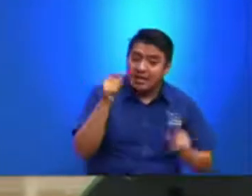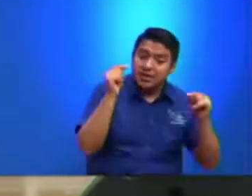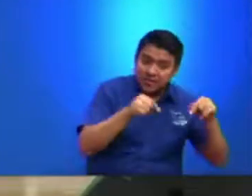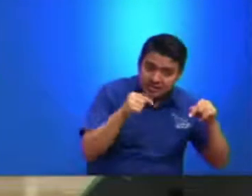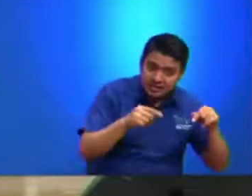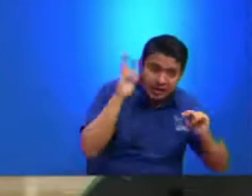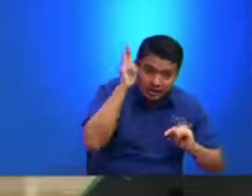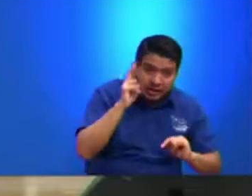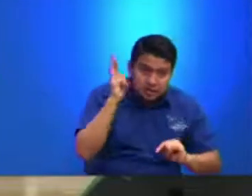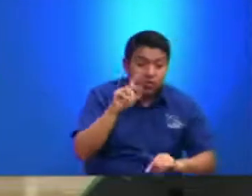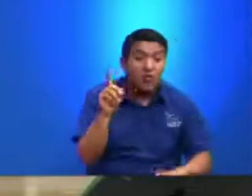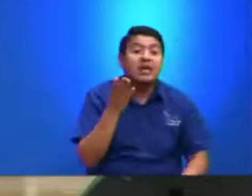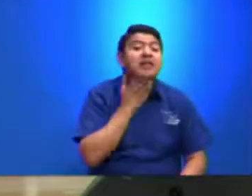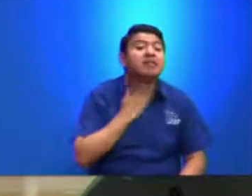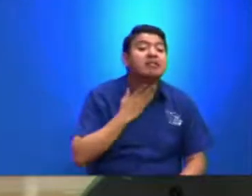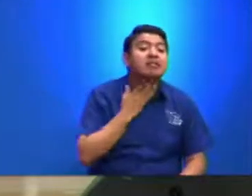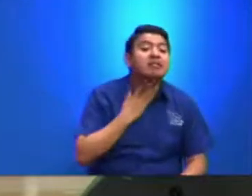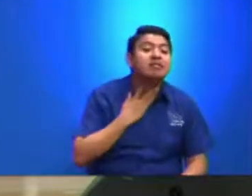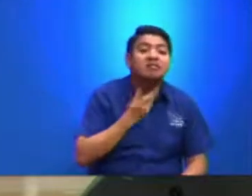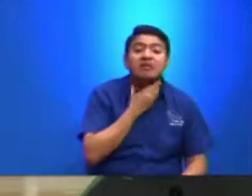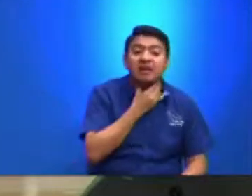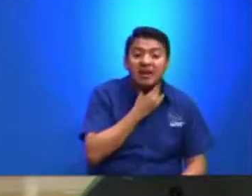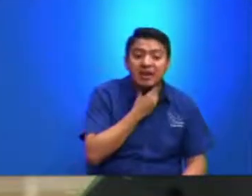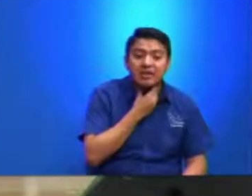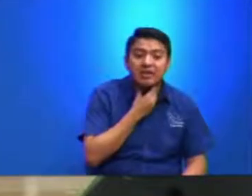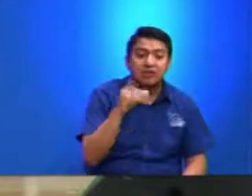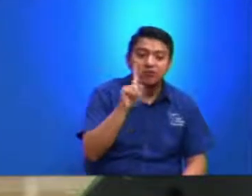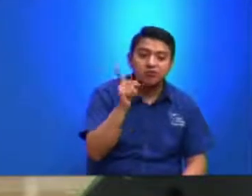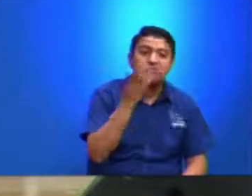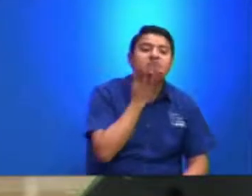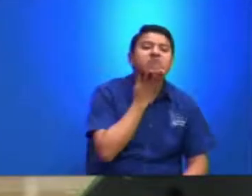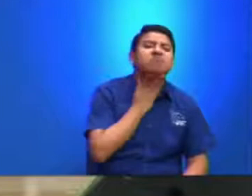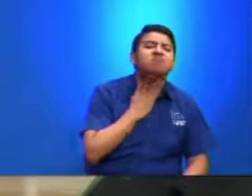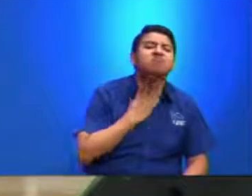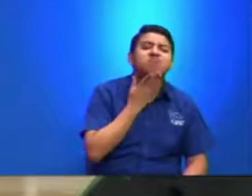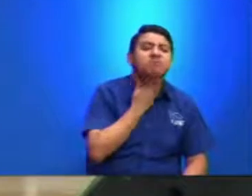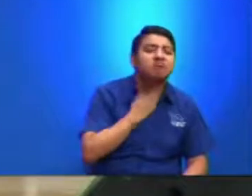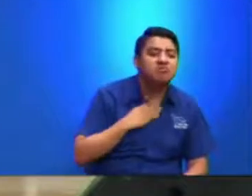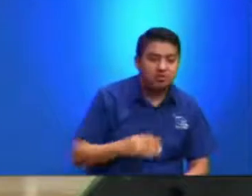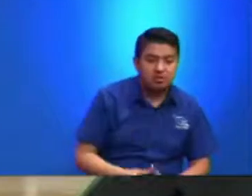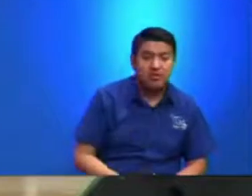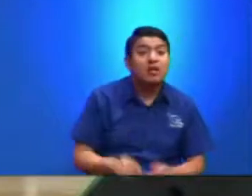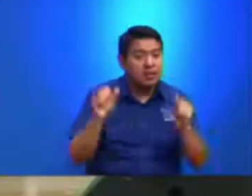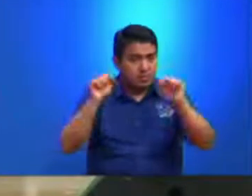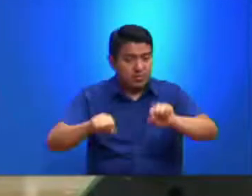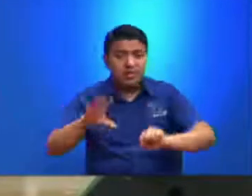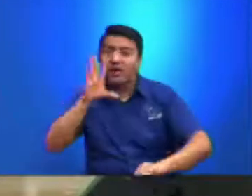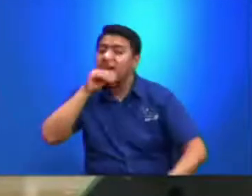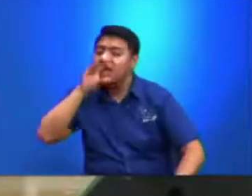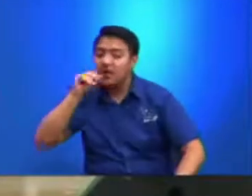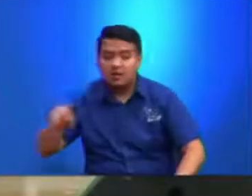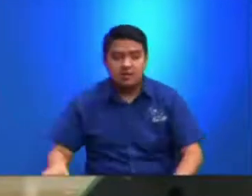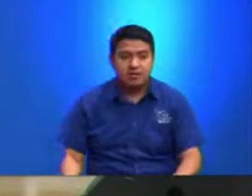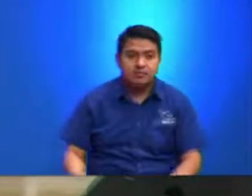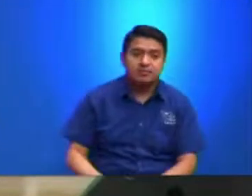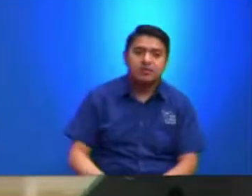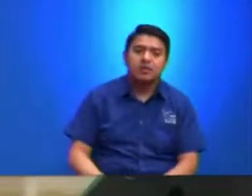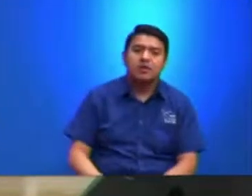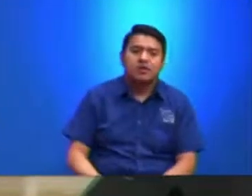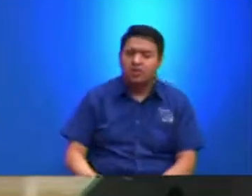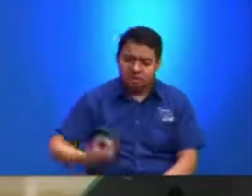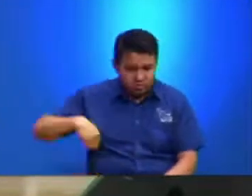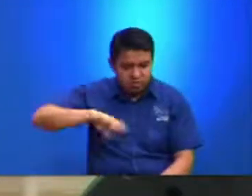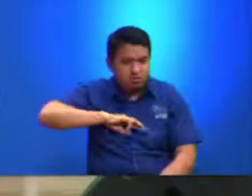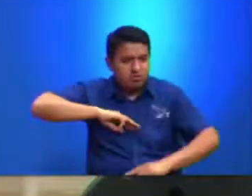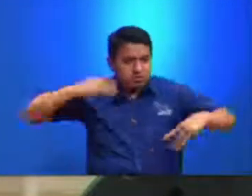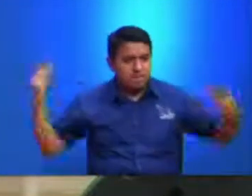No nosotros, porque el que hizo esas experiencias de usted hizo las nuestras también. Así que para nosotros es un